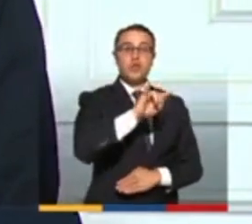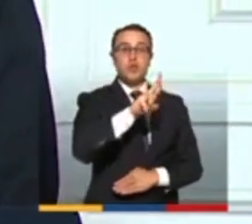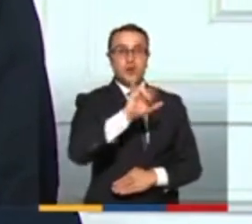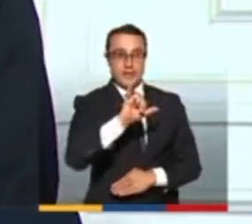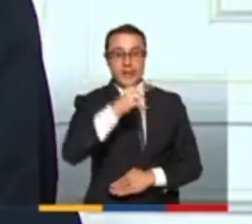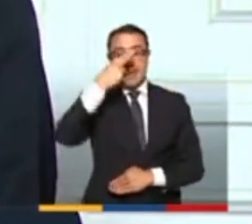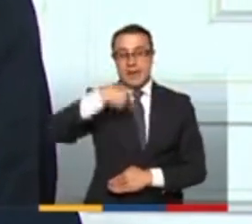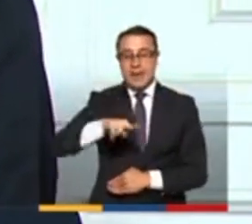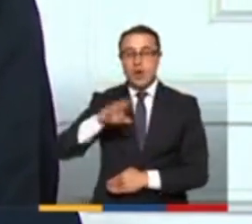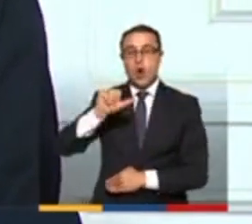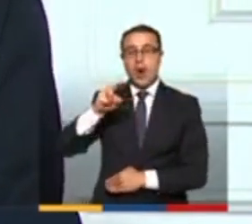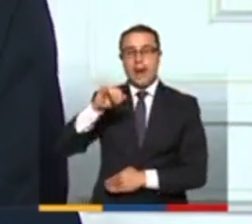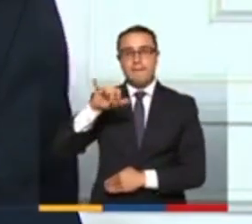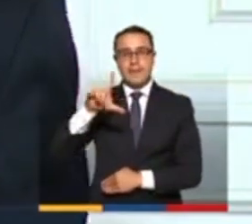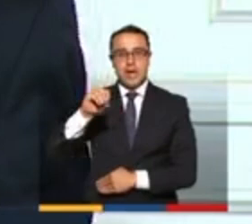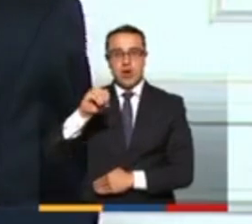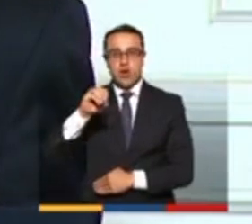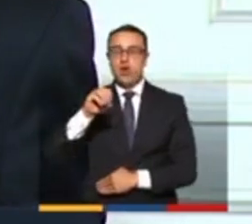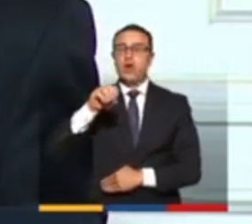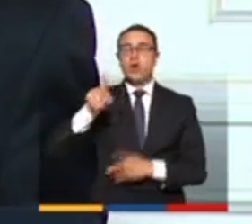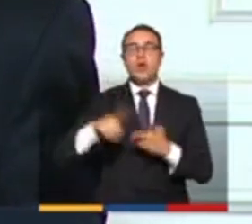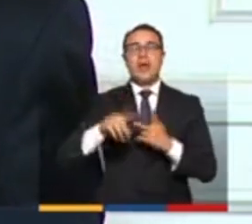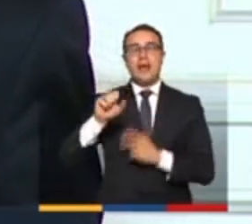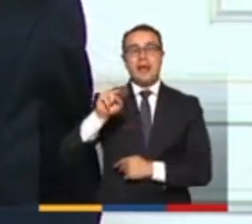y Nuria Angélica. ¿Por dónde?